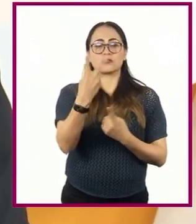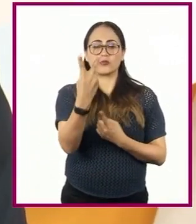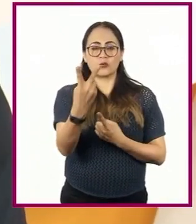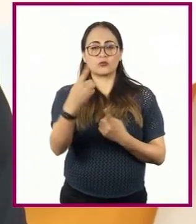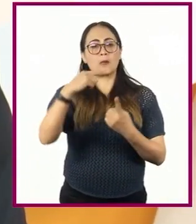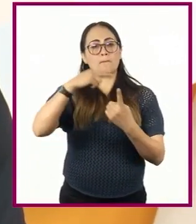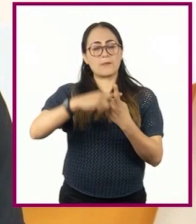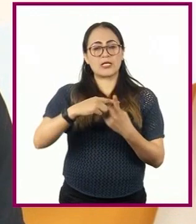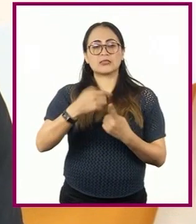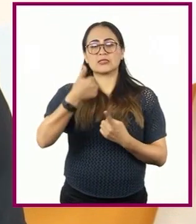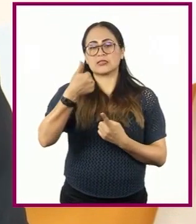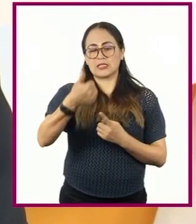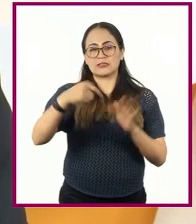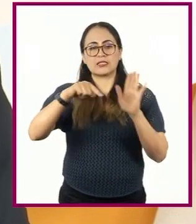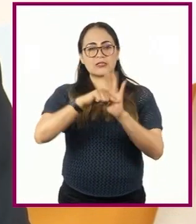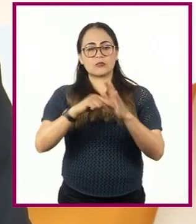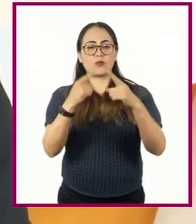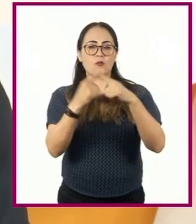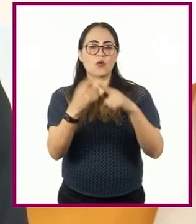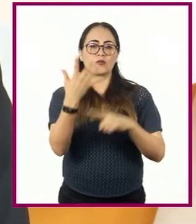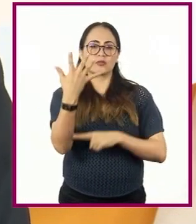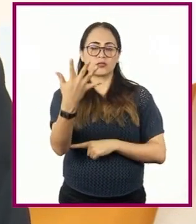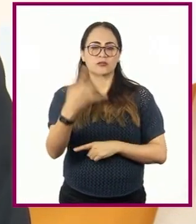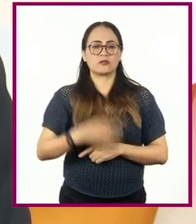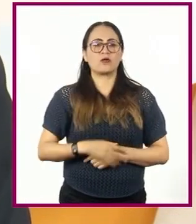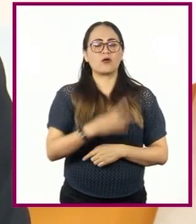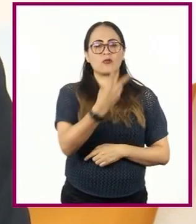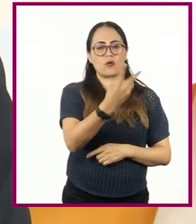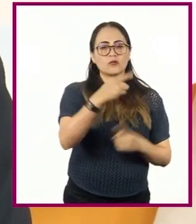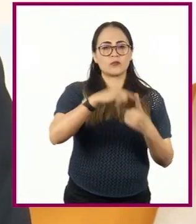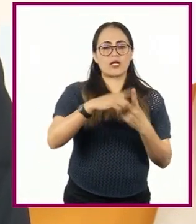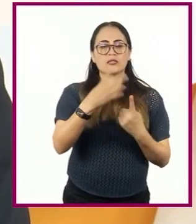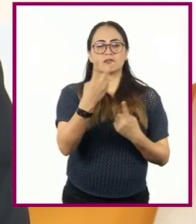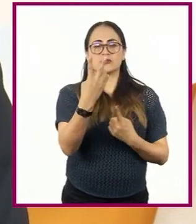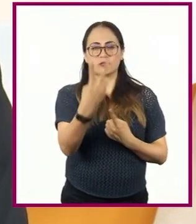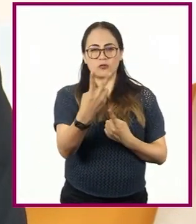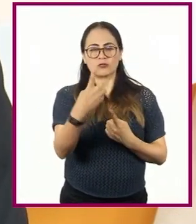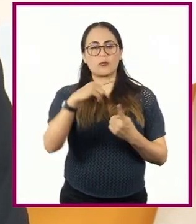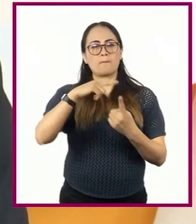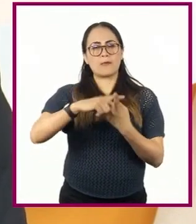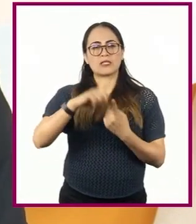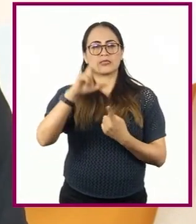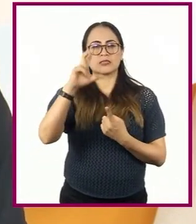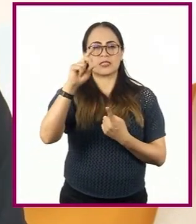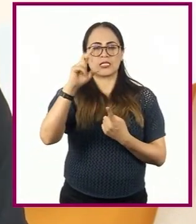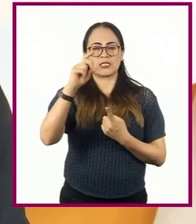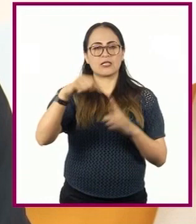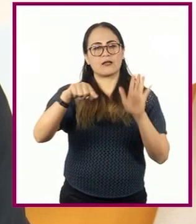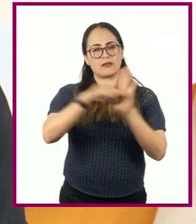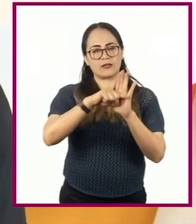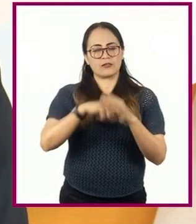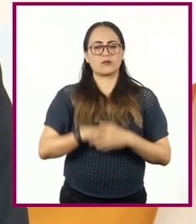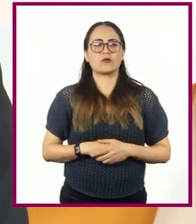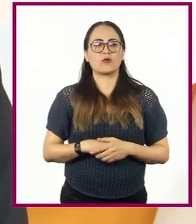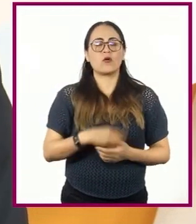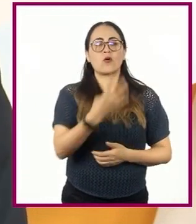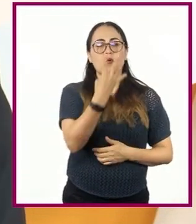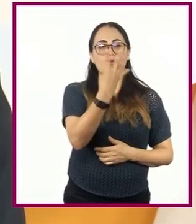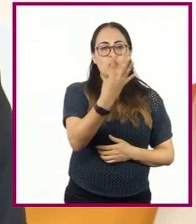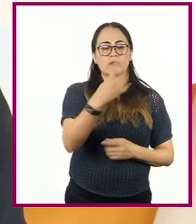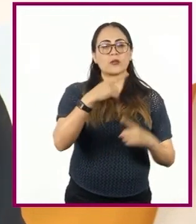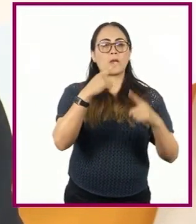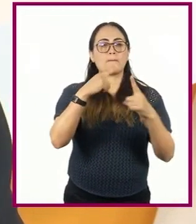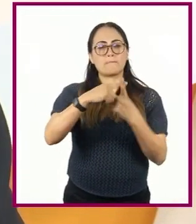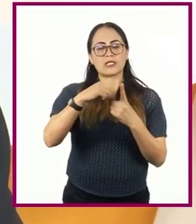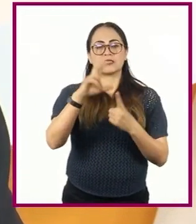más 6 negativo por 5. 2 más 2 más 30 negativo. 4 más